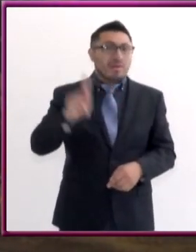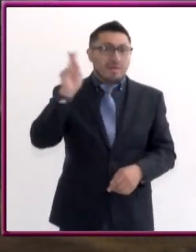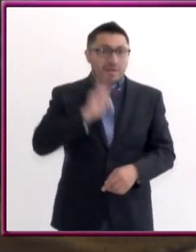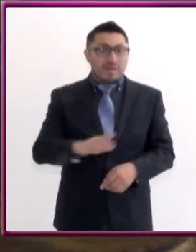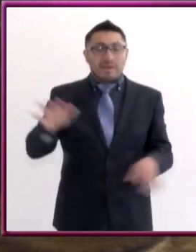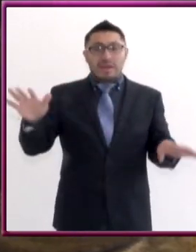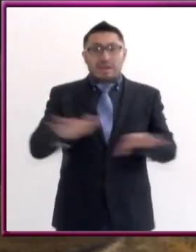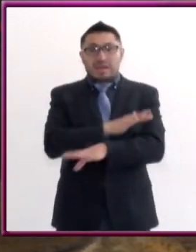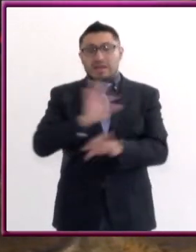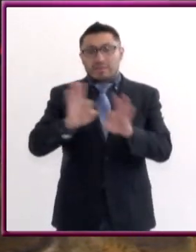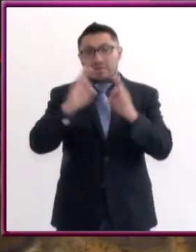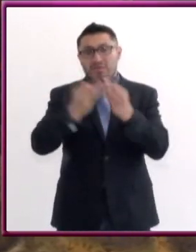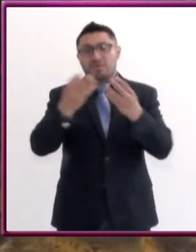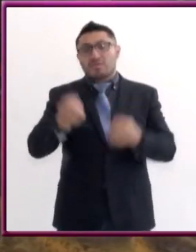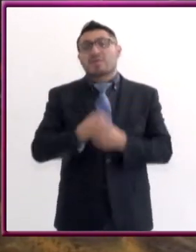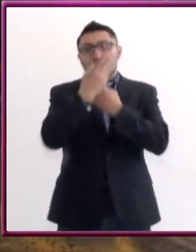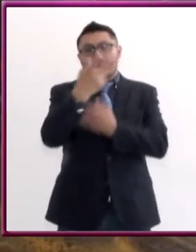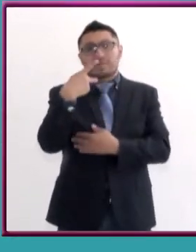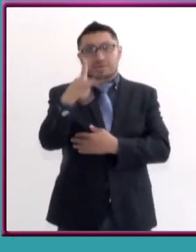la narrativa de tus emociones.